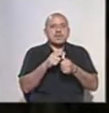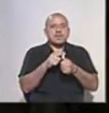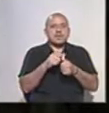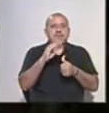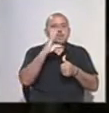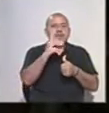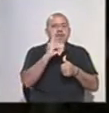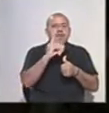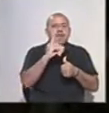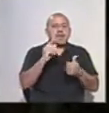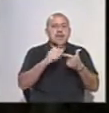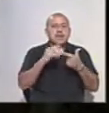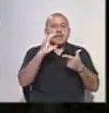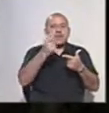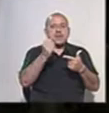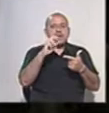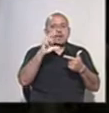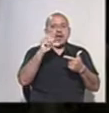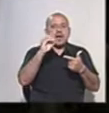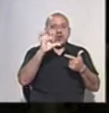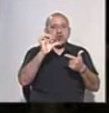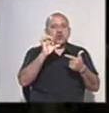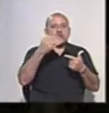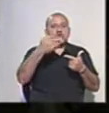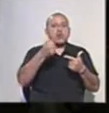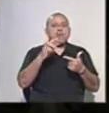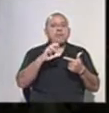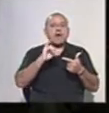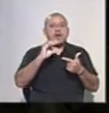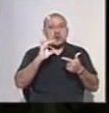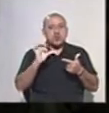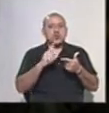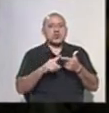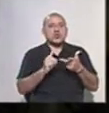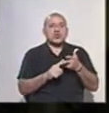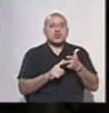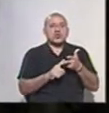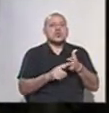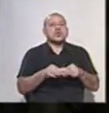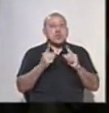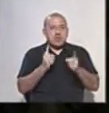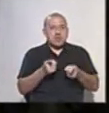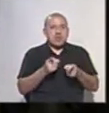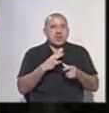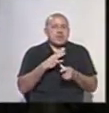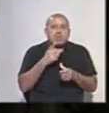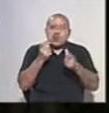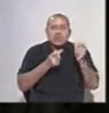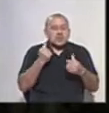Lorenzón, Carlos Barrios, quise decir, gente que compartí en Momolandia, que también gente que quiero